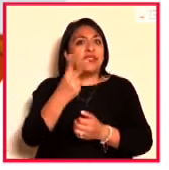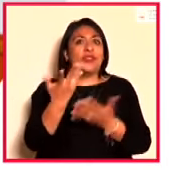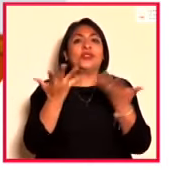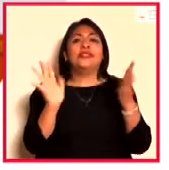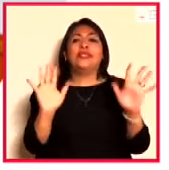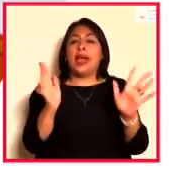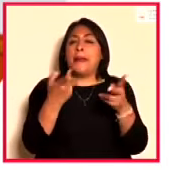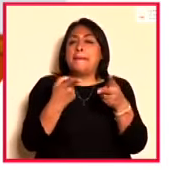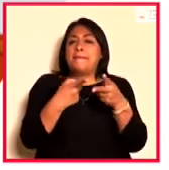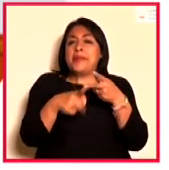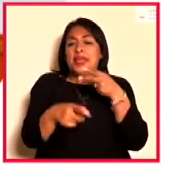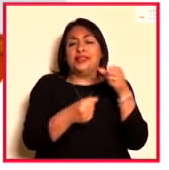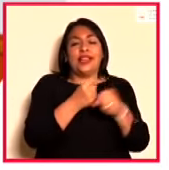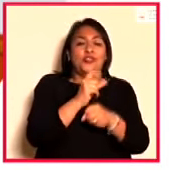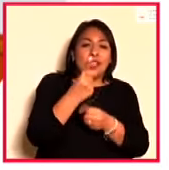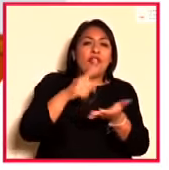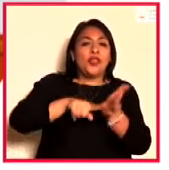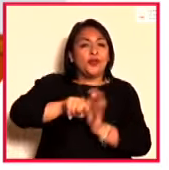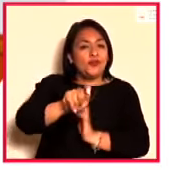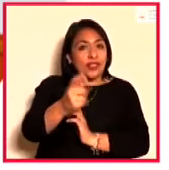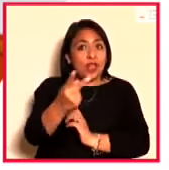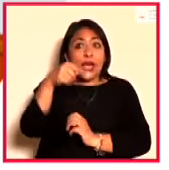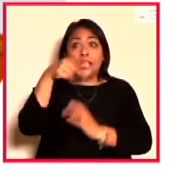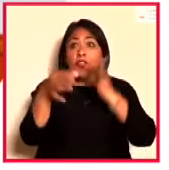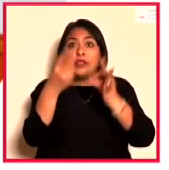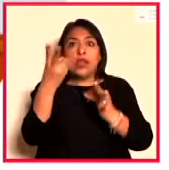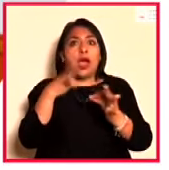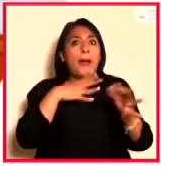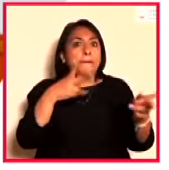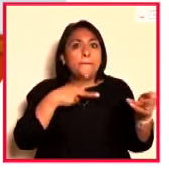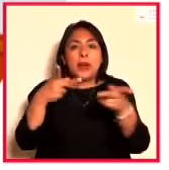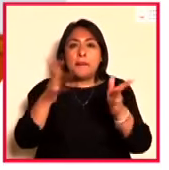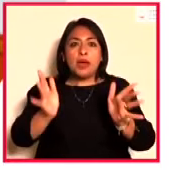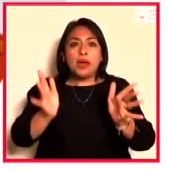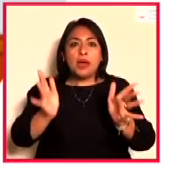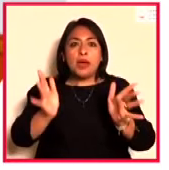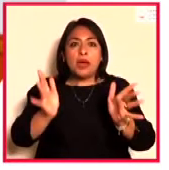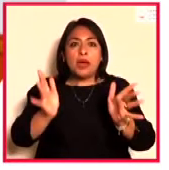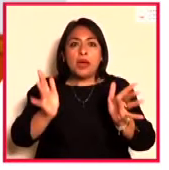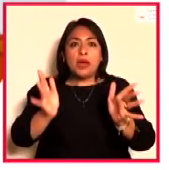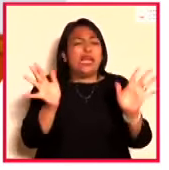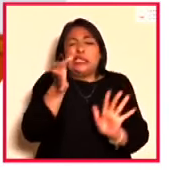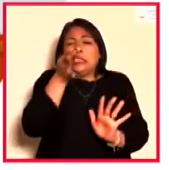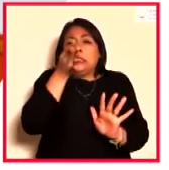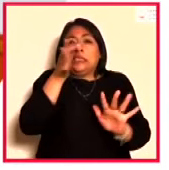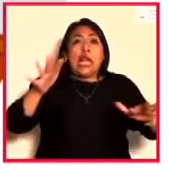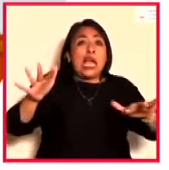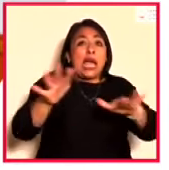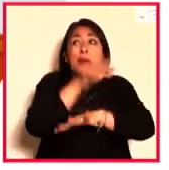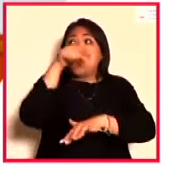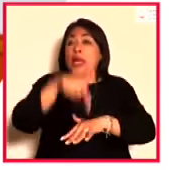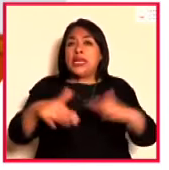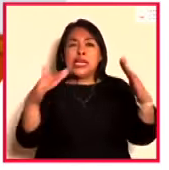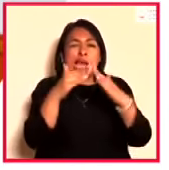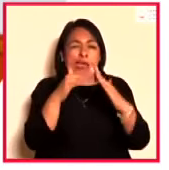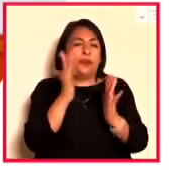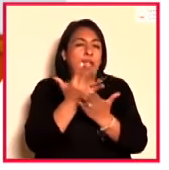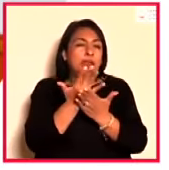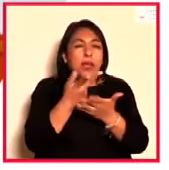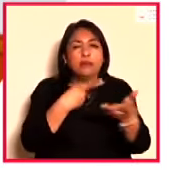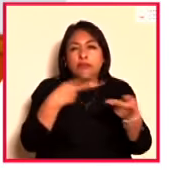aquí en Noticias 22 también tenemos preparadas muchas sorpresas. Estamos a punto de renovar esta casa. Estén muy al pendiente de lo que hemos preparado para todos